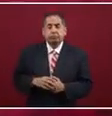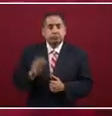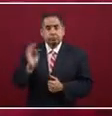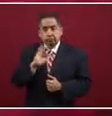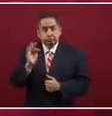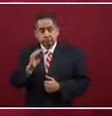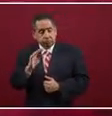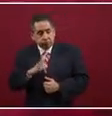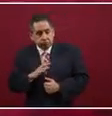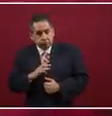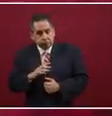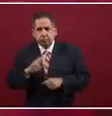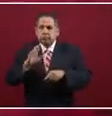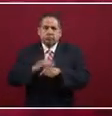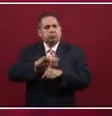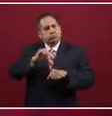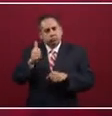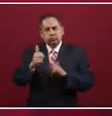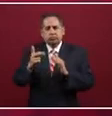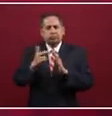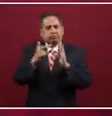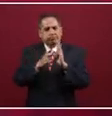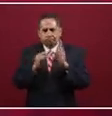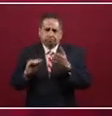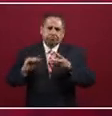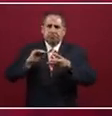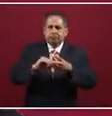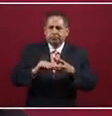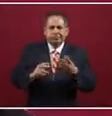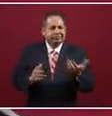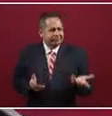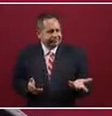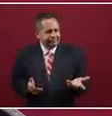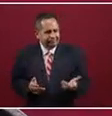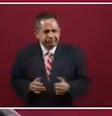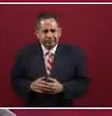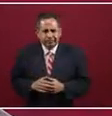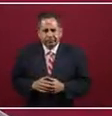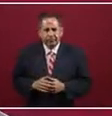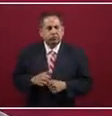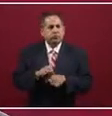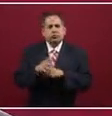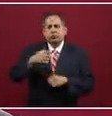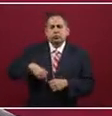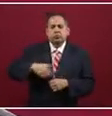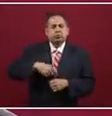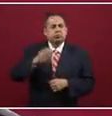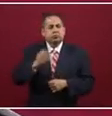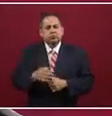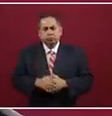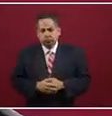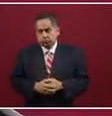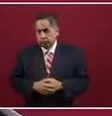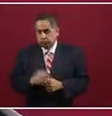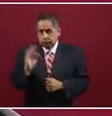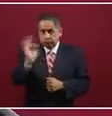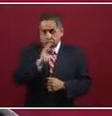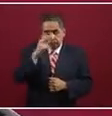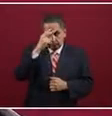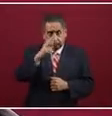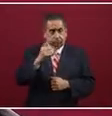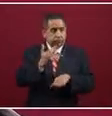entonces tomarán medidas adicionales. Ahora, ¿qué es lo que aceptamos nosotros? Dice, de ser necesario